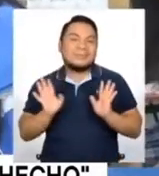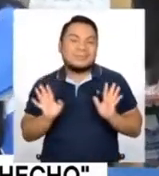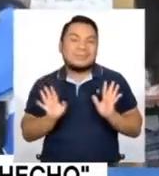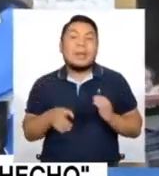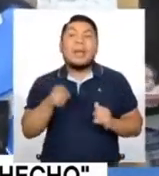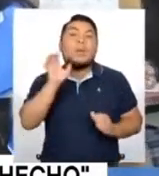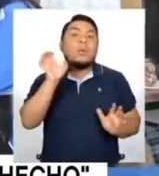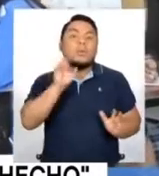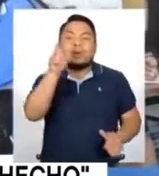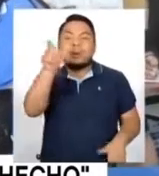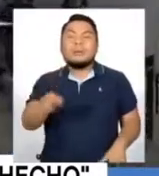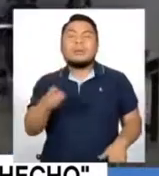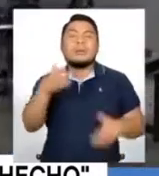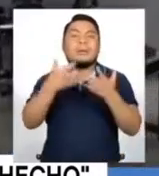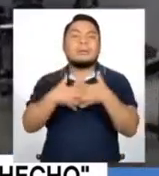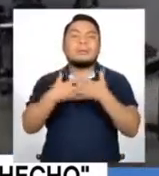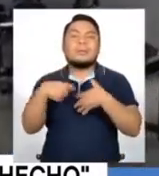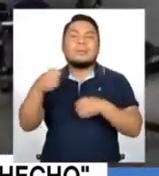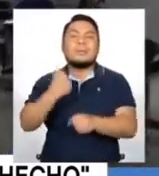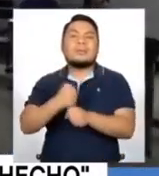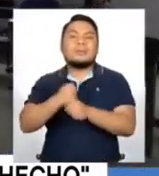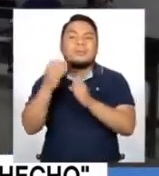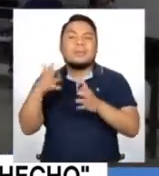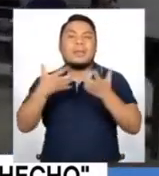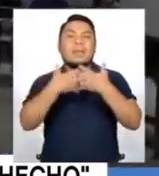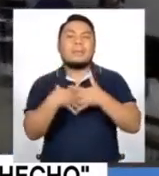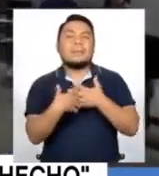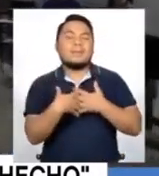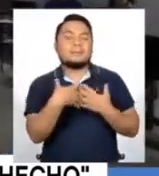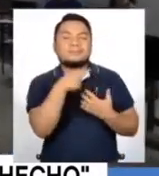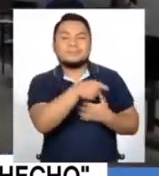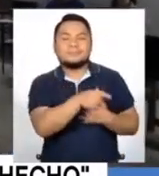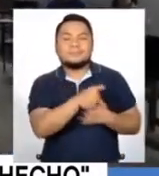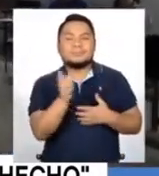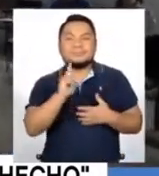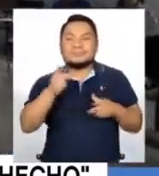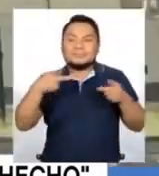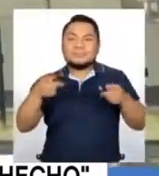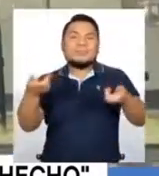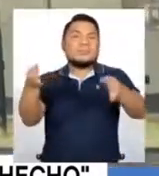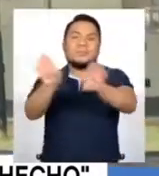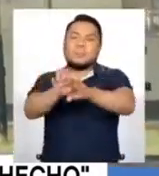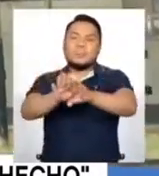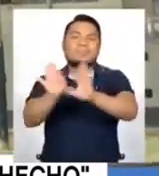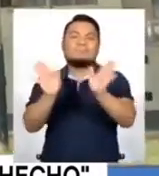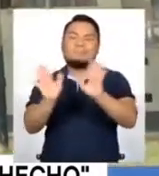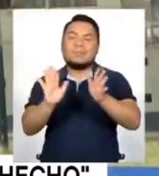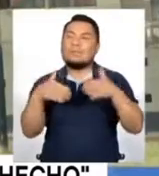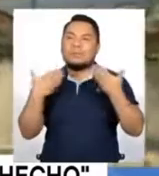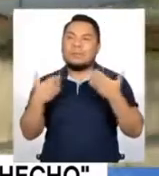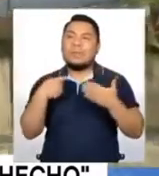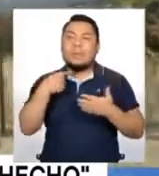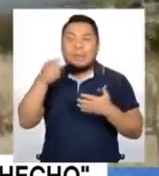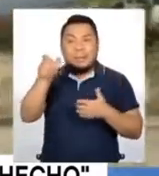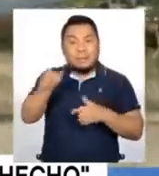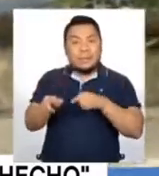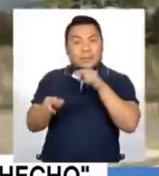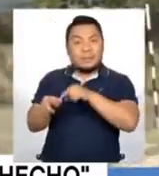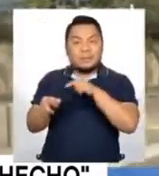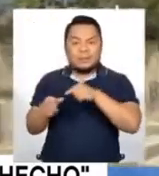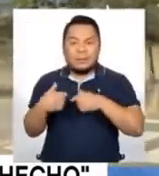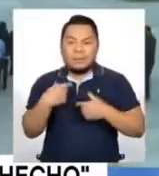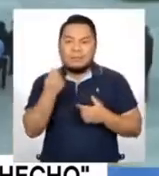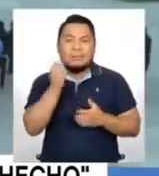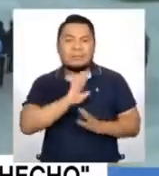es un empresario o un trabajador de una empresa que no está permitida salir a trabajar en este contexto y no va a recibir